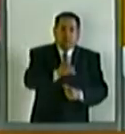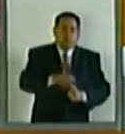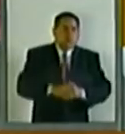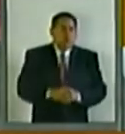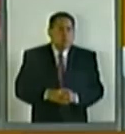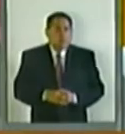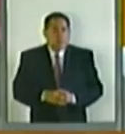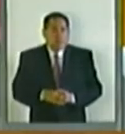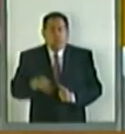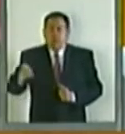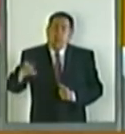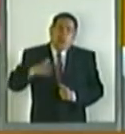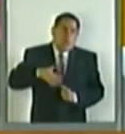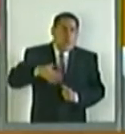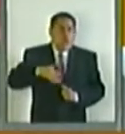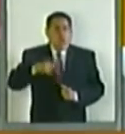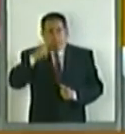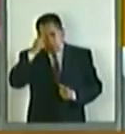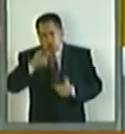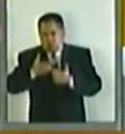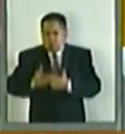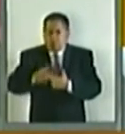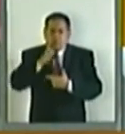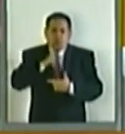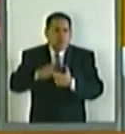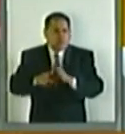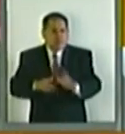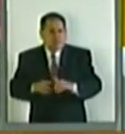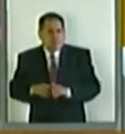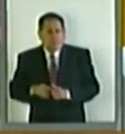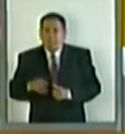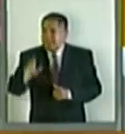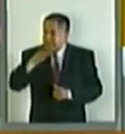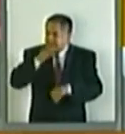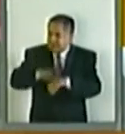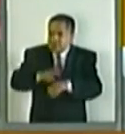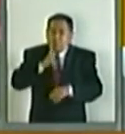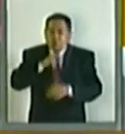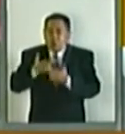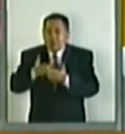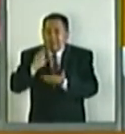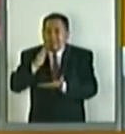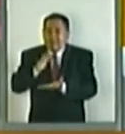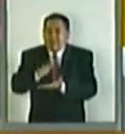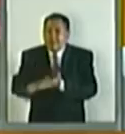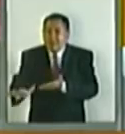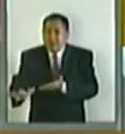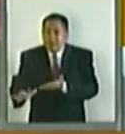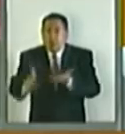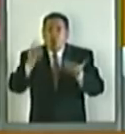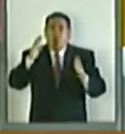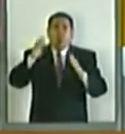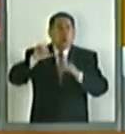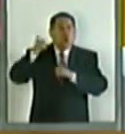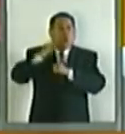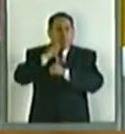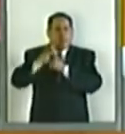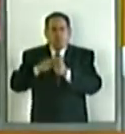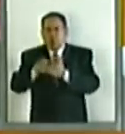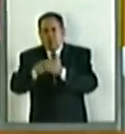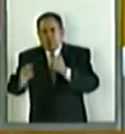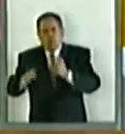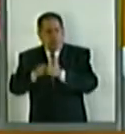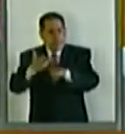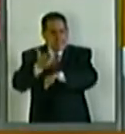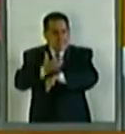No se cansan de decir que México es rico en petróleo, señores, el petróleo se acaba. La comparación con otros países, como por ejemplo